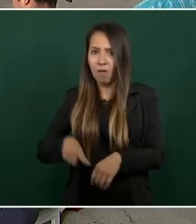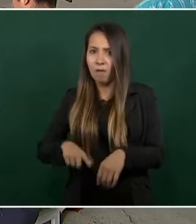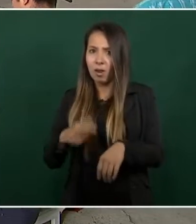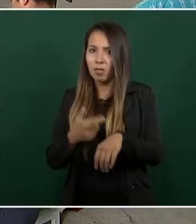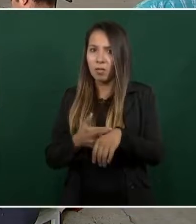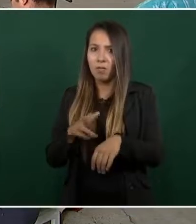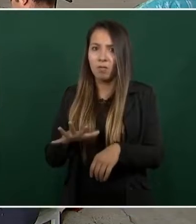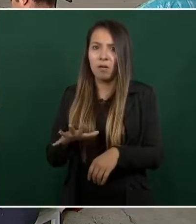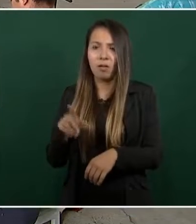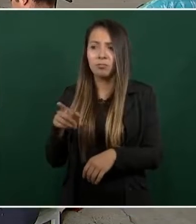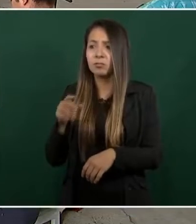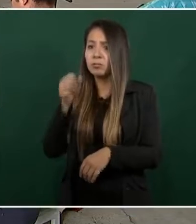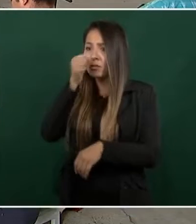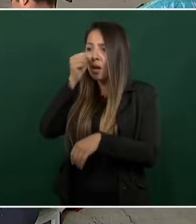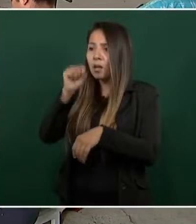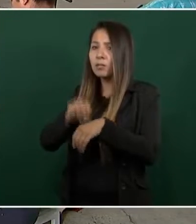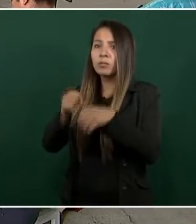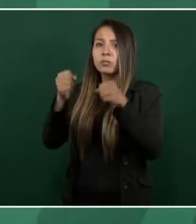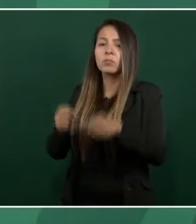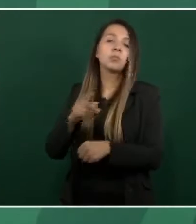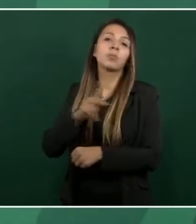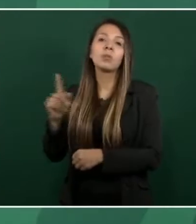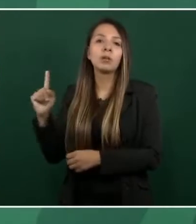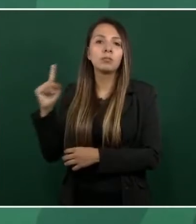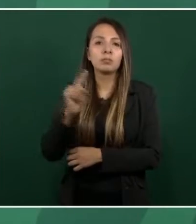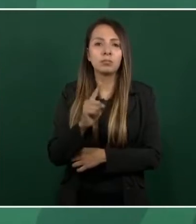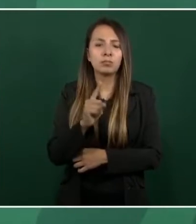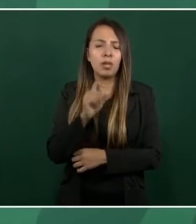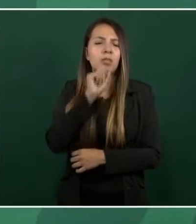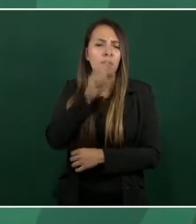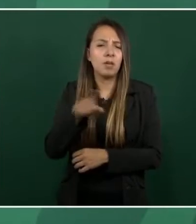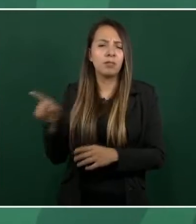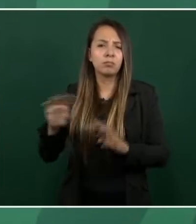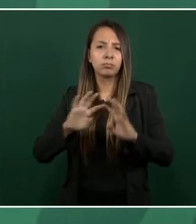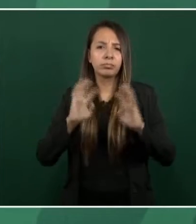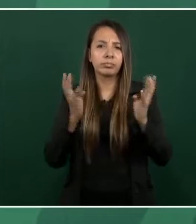no el secretario de Seguridad Pública. Bueno, ellos también.